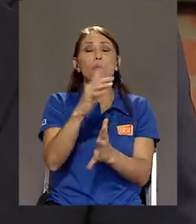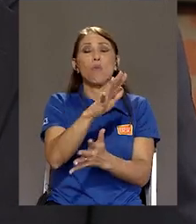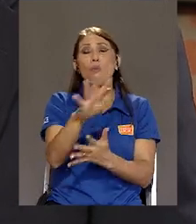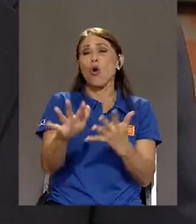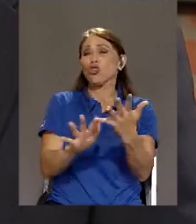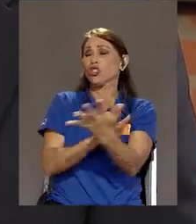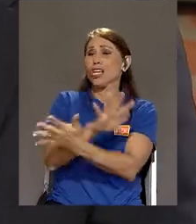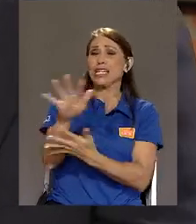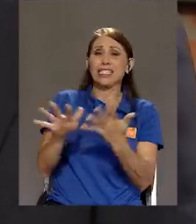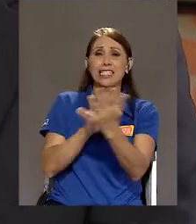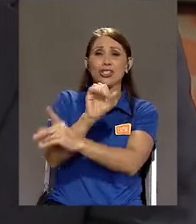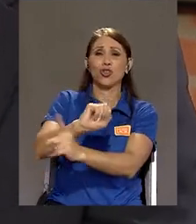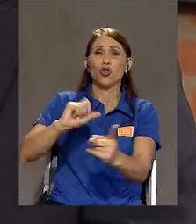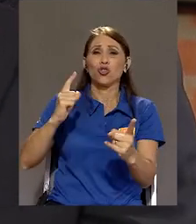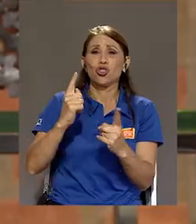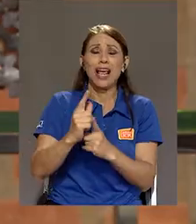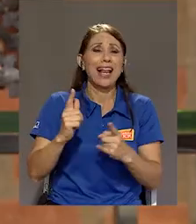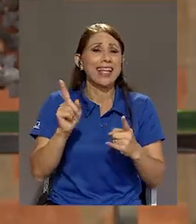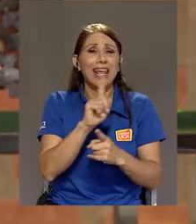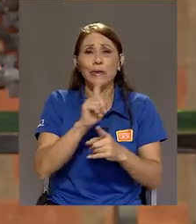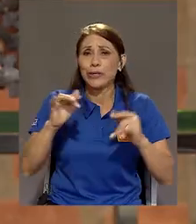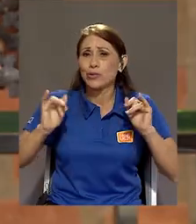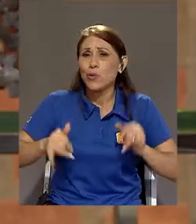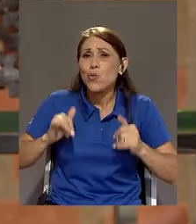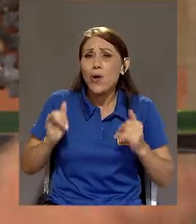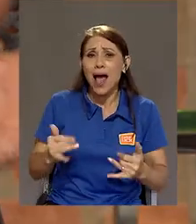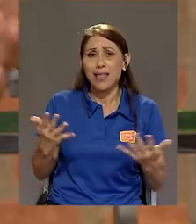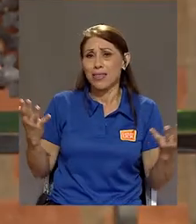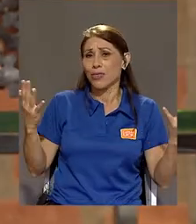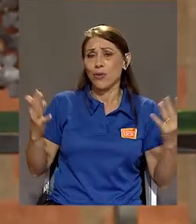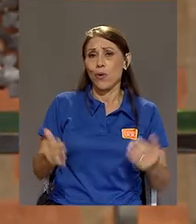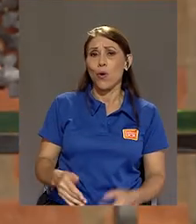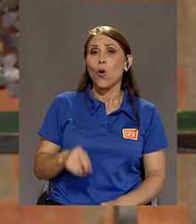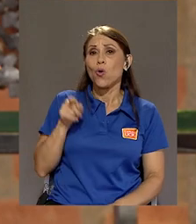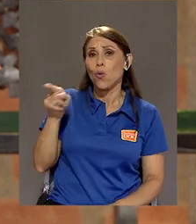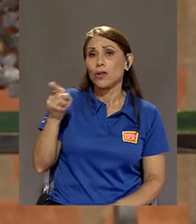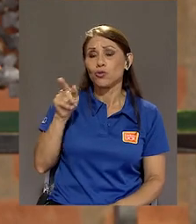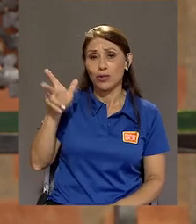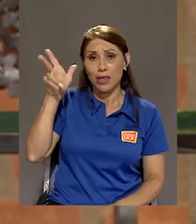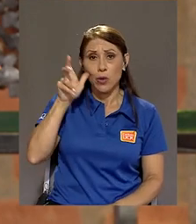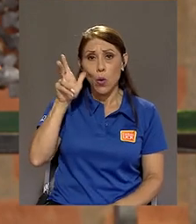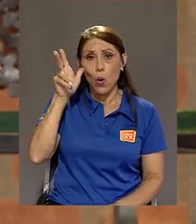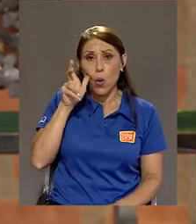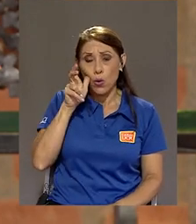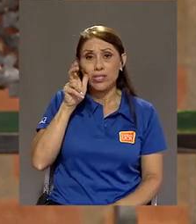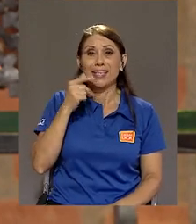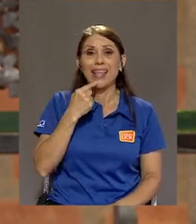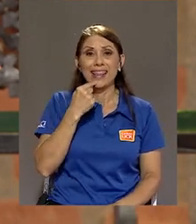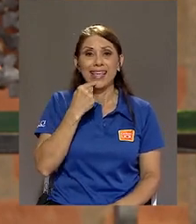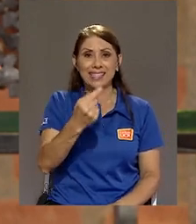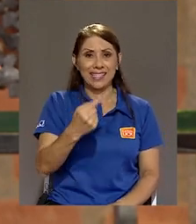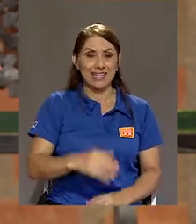es jugando, Juan Rafael, no es jugando. Cuando usted oye decir